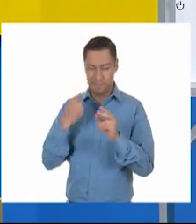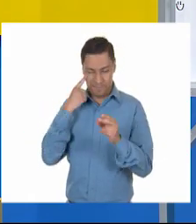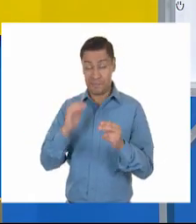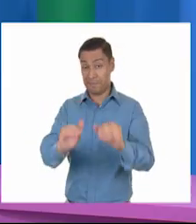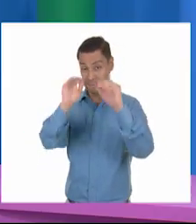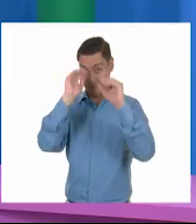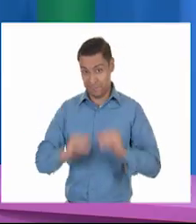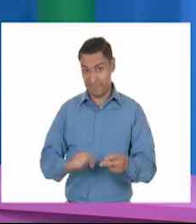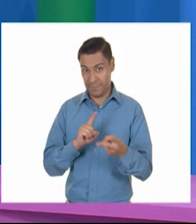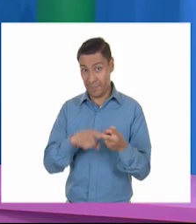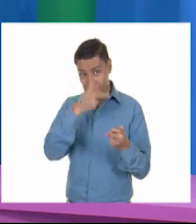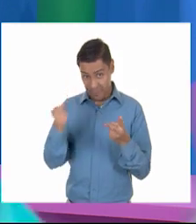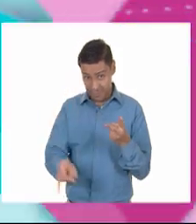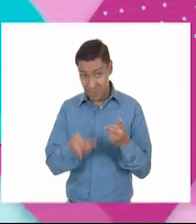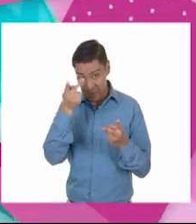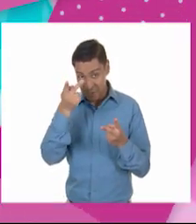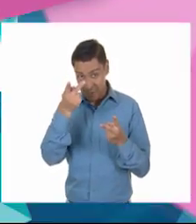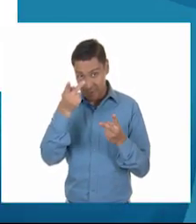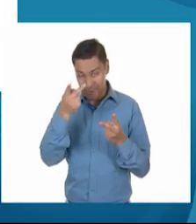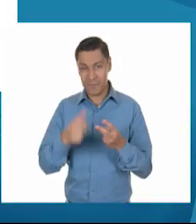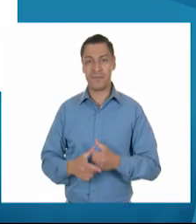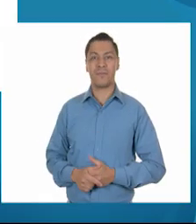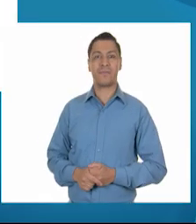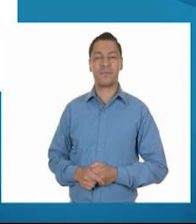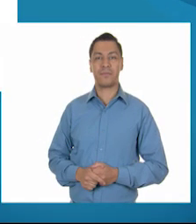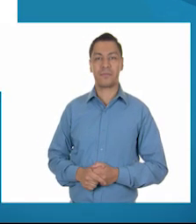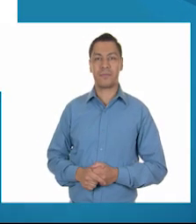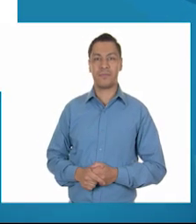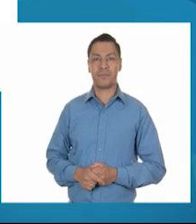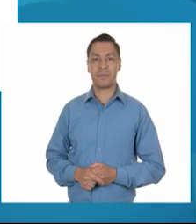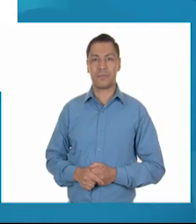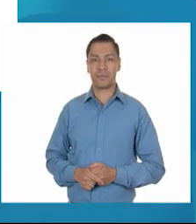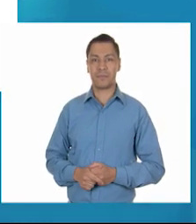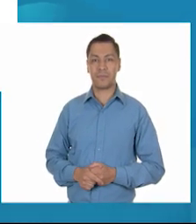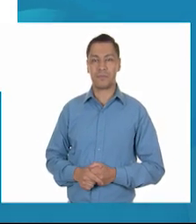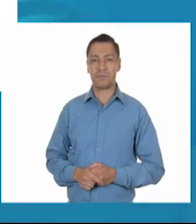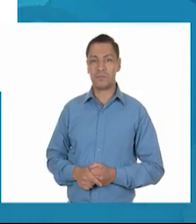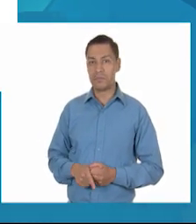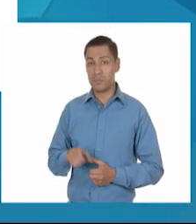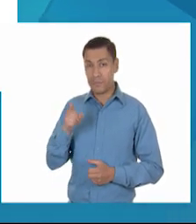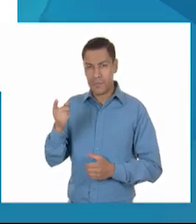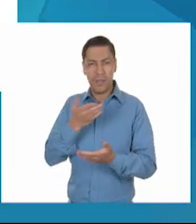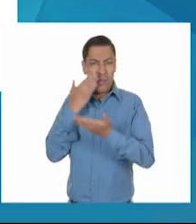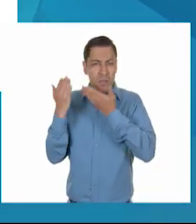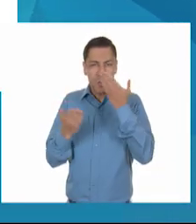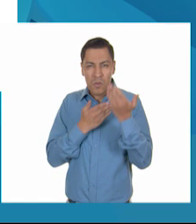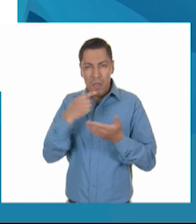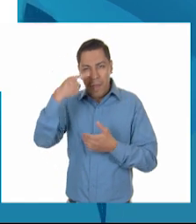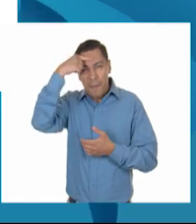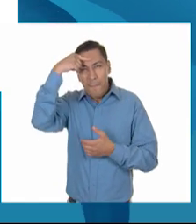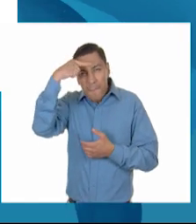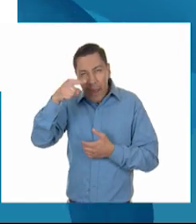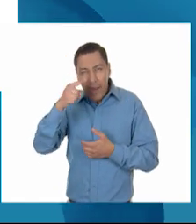Claro que sí, María. Vamos a verla. Dice, ¿qué tuvo que estudiar para ser astronauta?